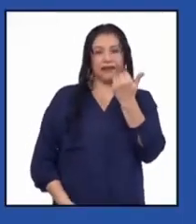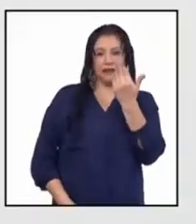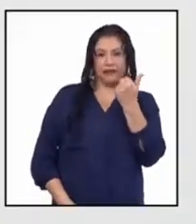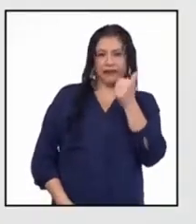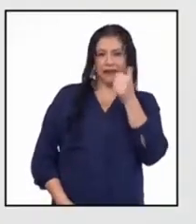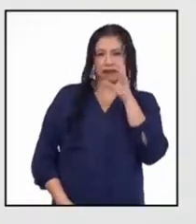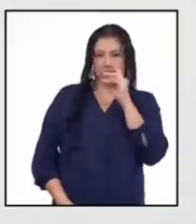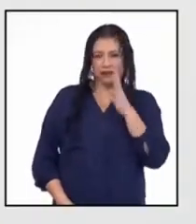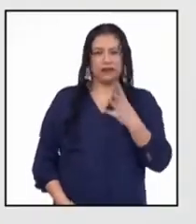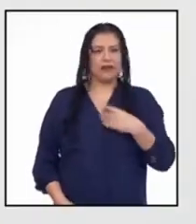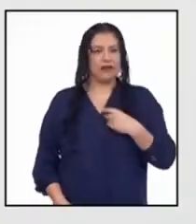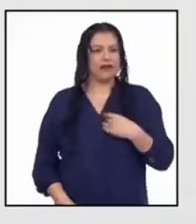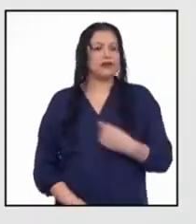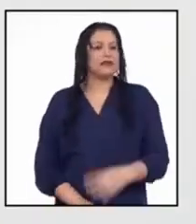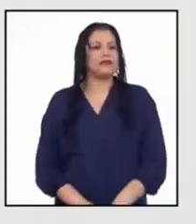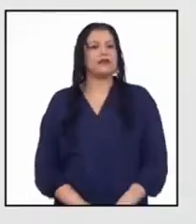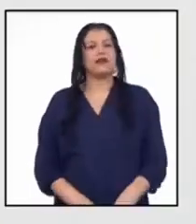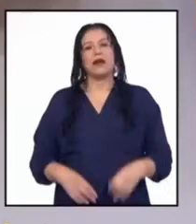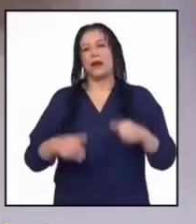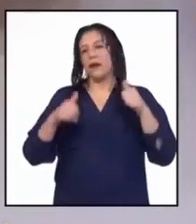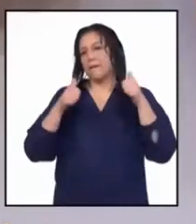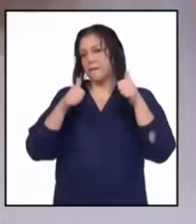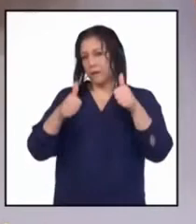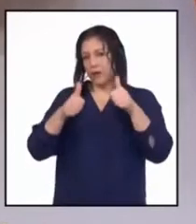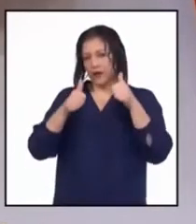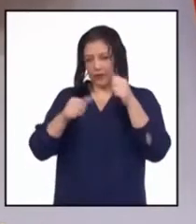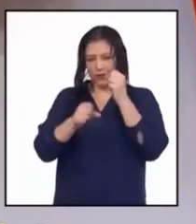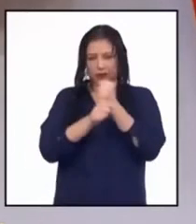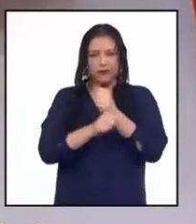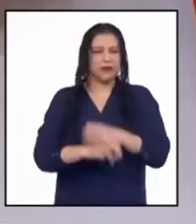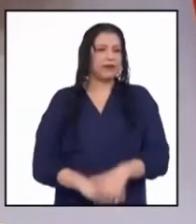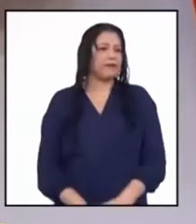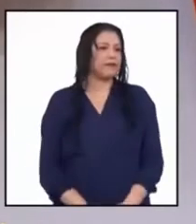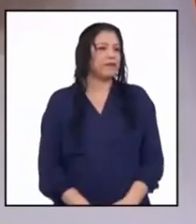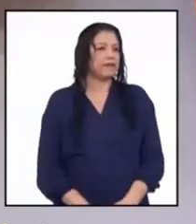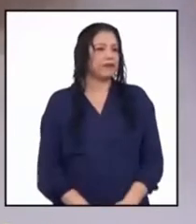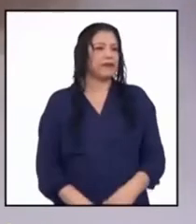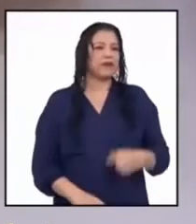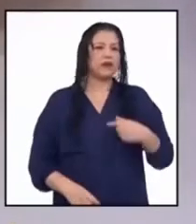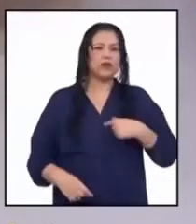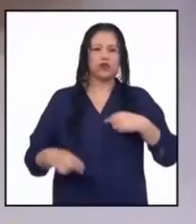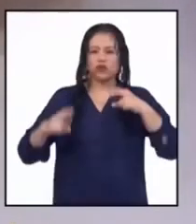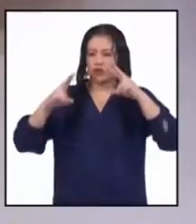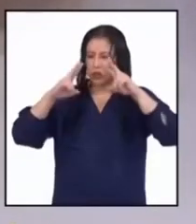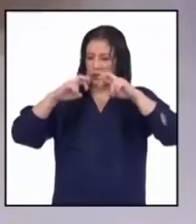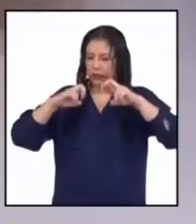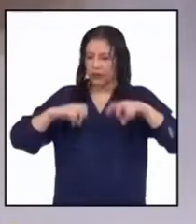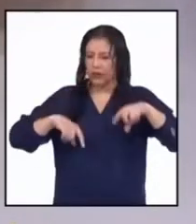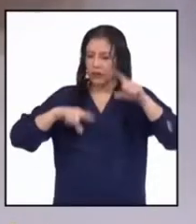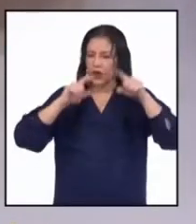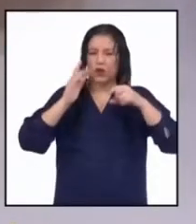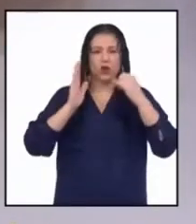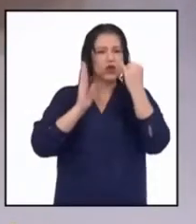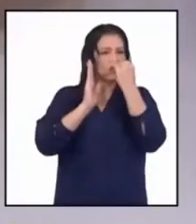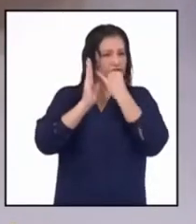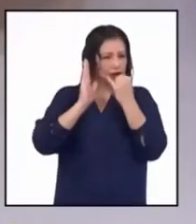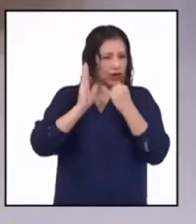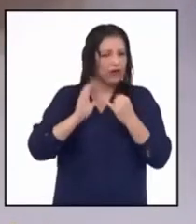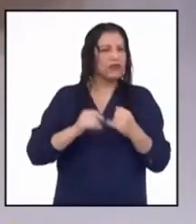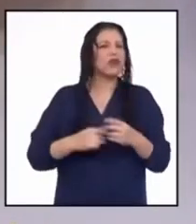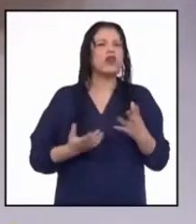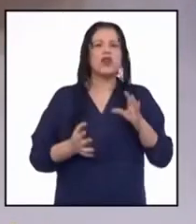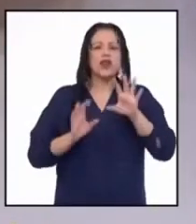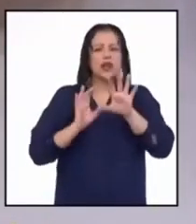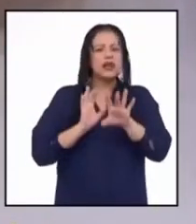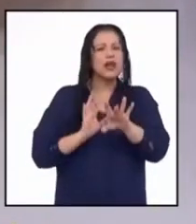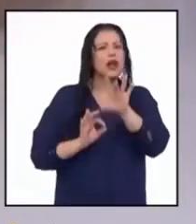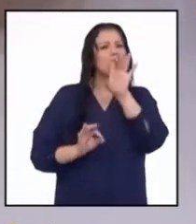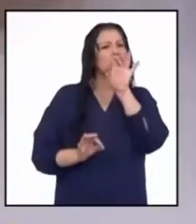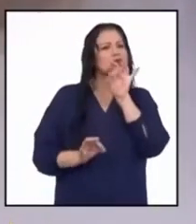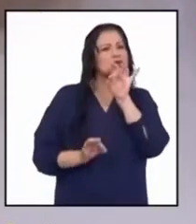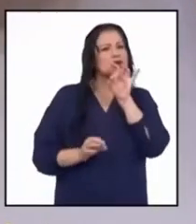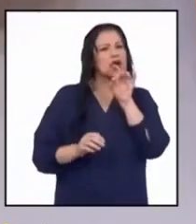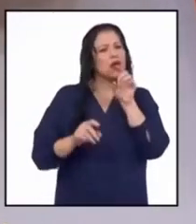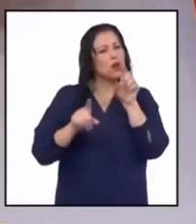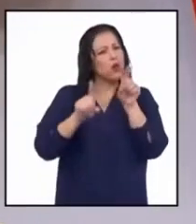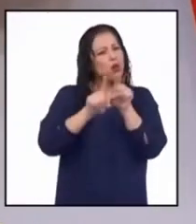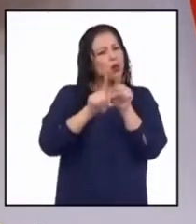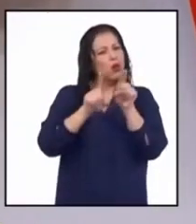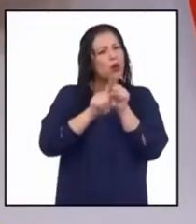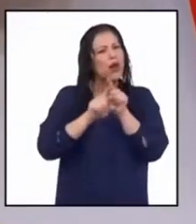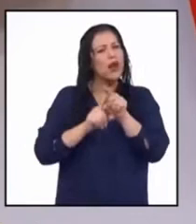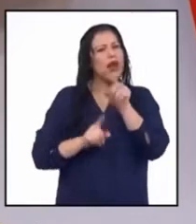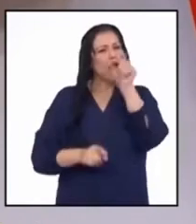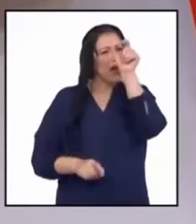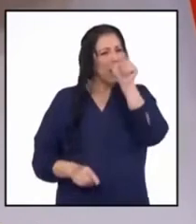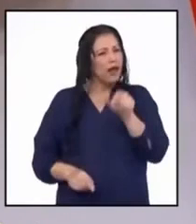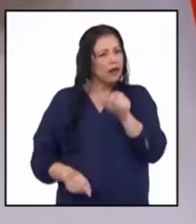años. ¡Buen trabajo! Profesora, estuve revisando algunos gráficos estadísticos y encontré un gráfico parecido al de